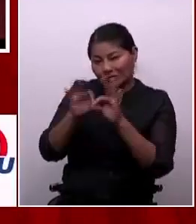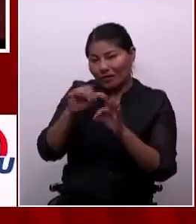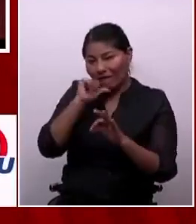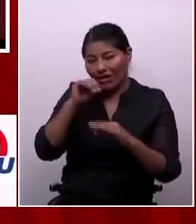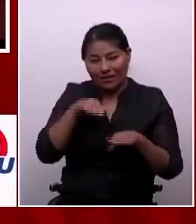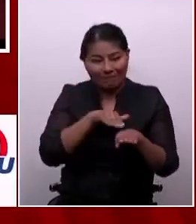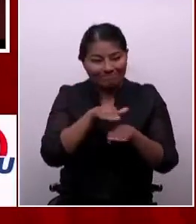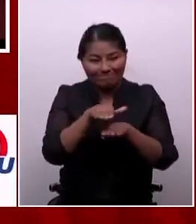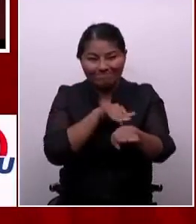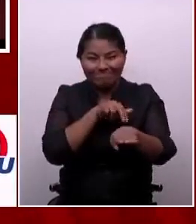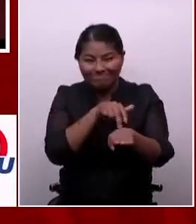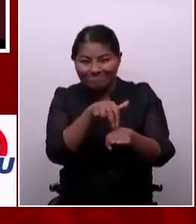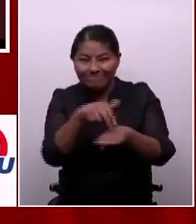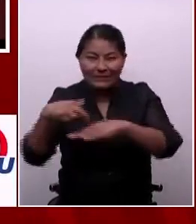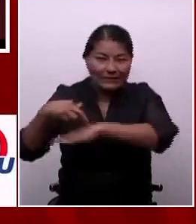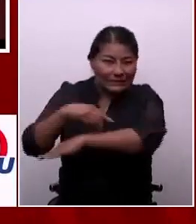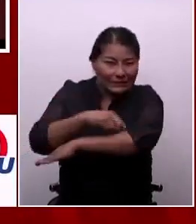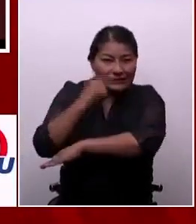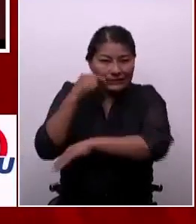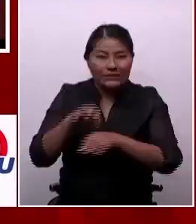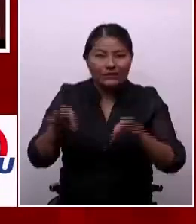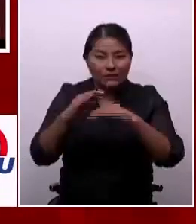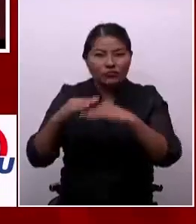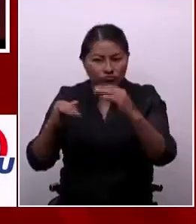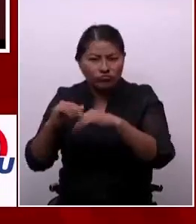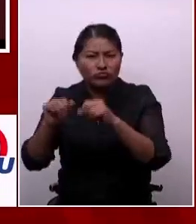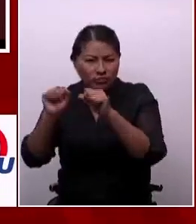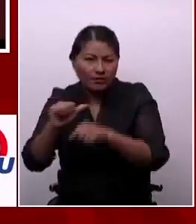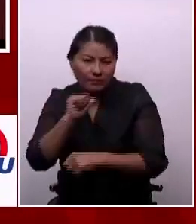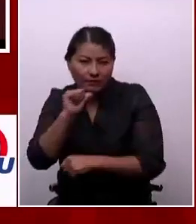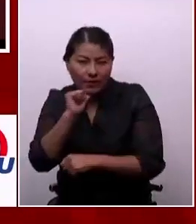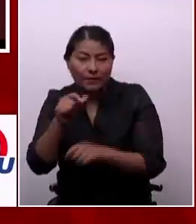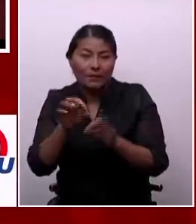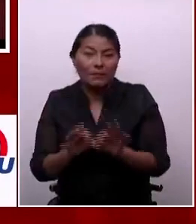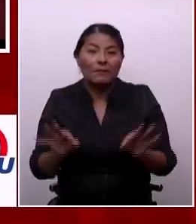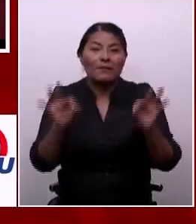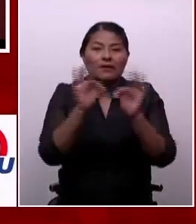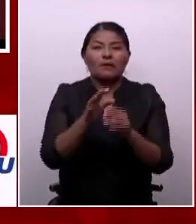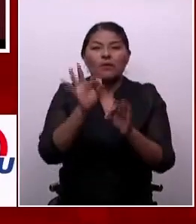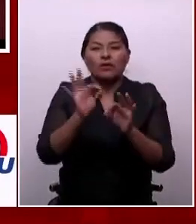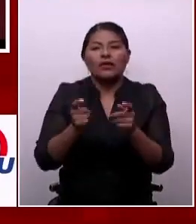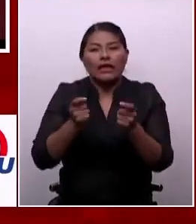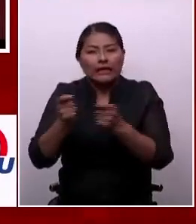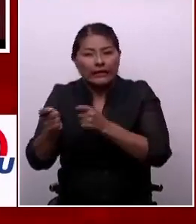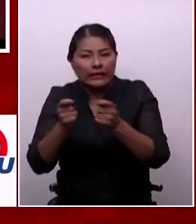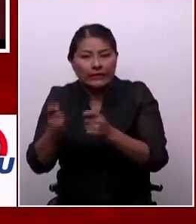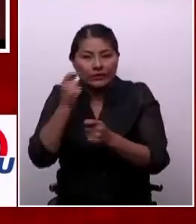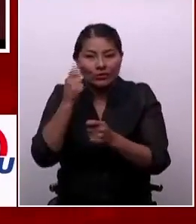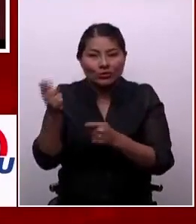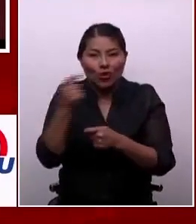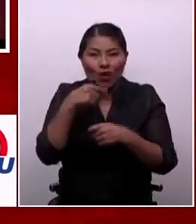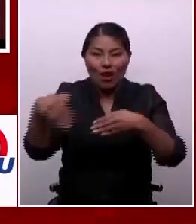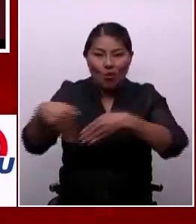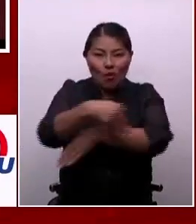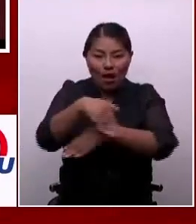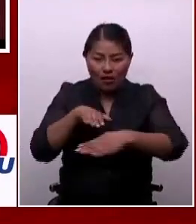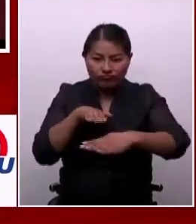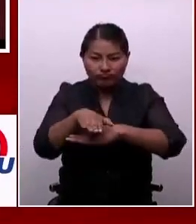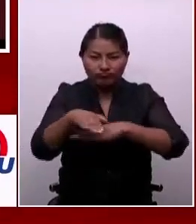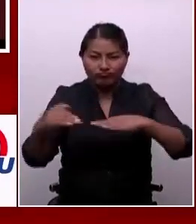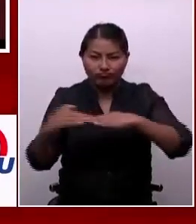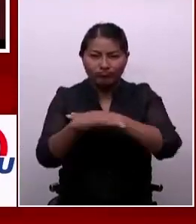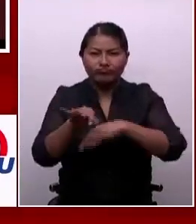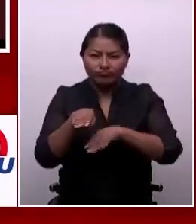Vial y se deben realizar las grandes obras pero más importante Aún es la correcta gestión de tránsito y debemos trabajar con tecnología